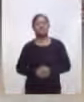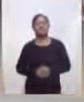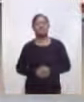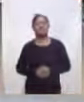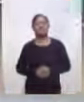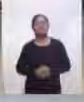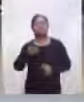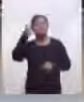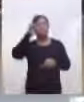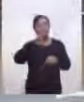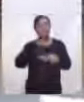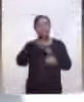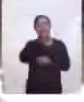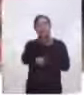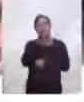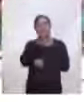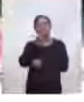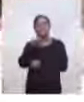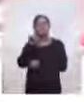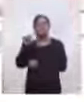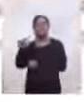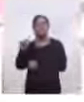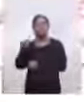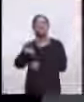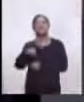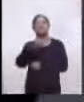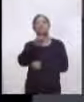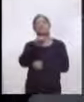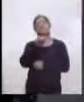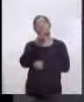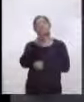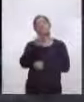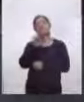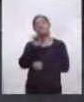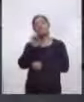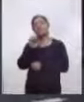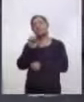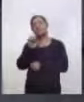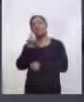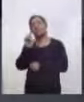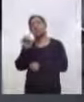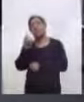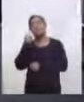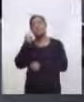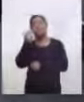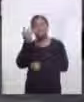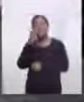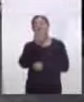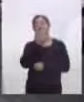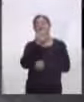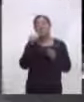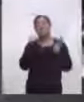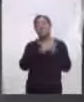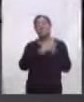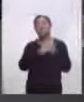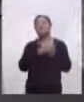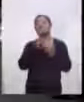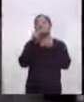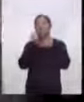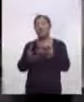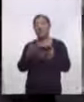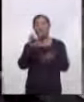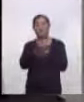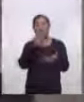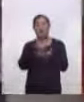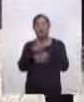El director del Instituto del Deporte de Tlaxcala, Alfredo Lemus Saldaña, espera que la bolsa económica de 50 mil pesos a repartir en la edición 2020